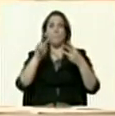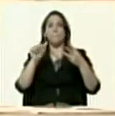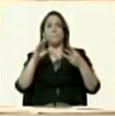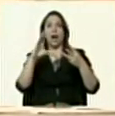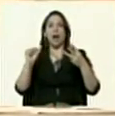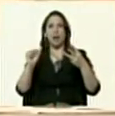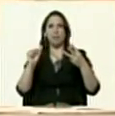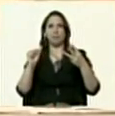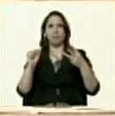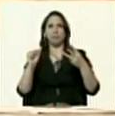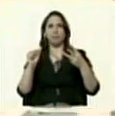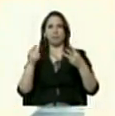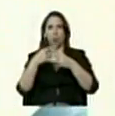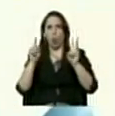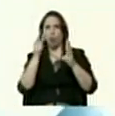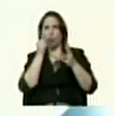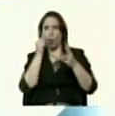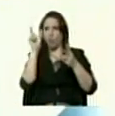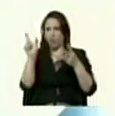Vaquita.